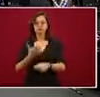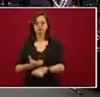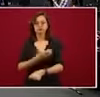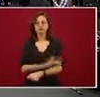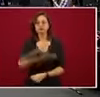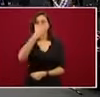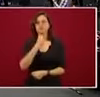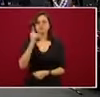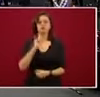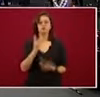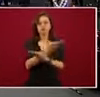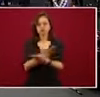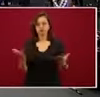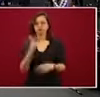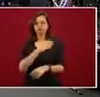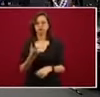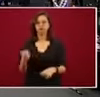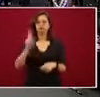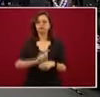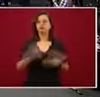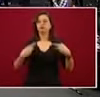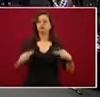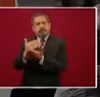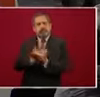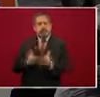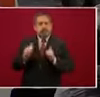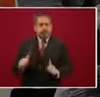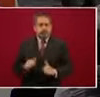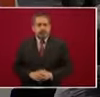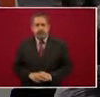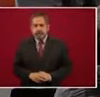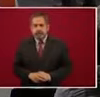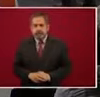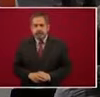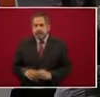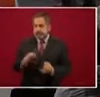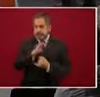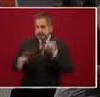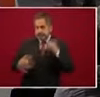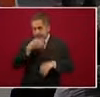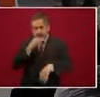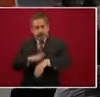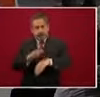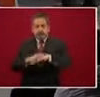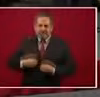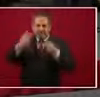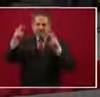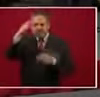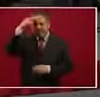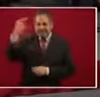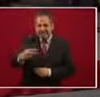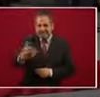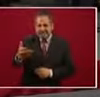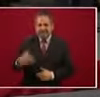confirmados en todo el mundo más de 400.000 personas se han infectado con el virus y más de 18 mil han muerto la mayoría de los enfermos